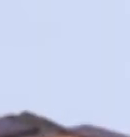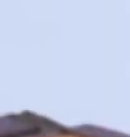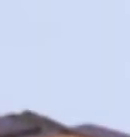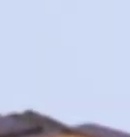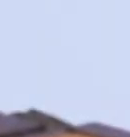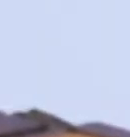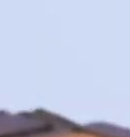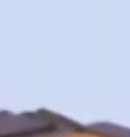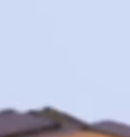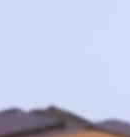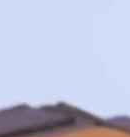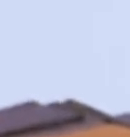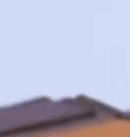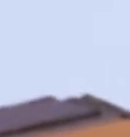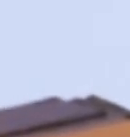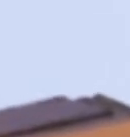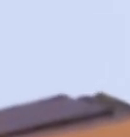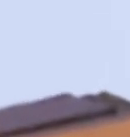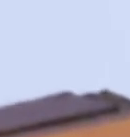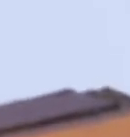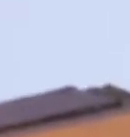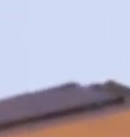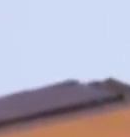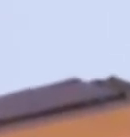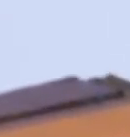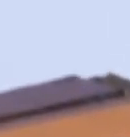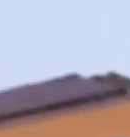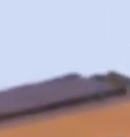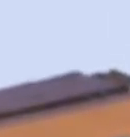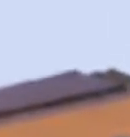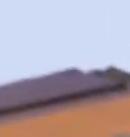por la tierra.